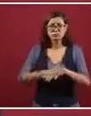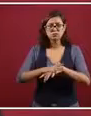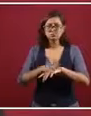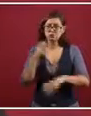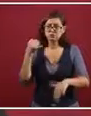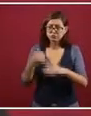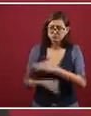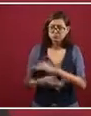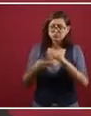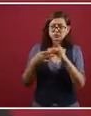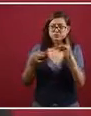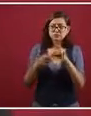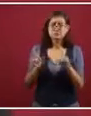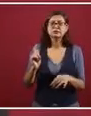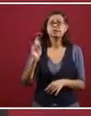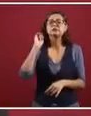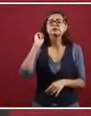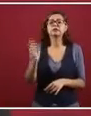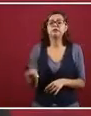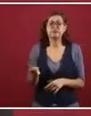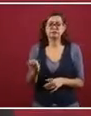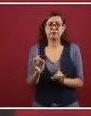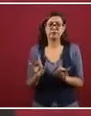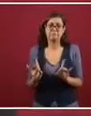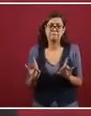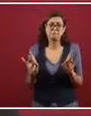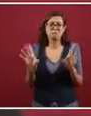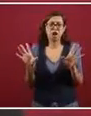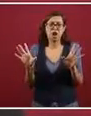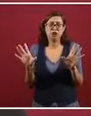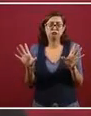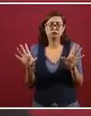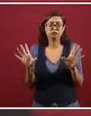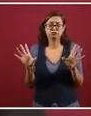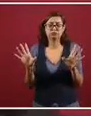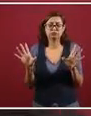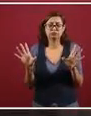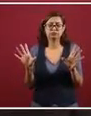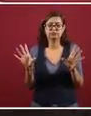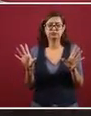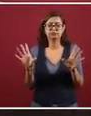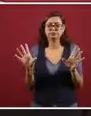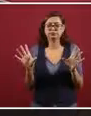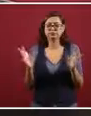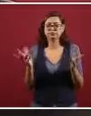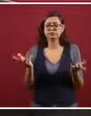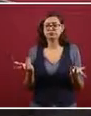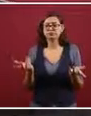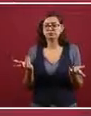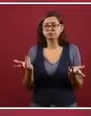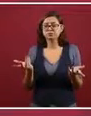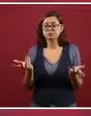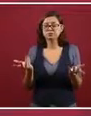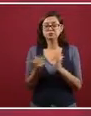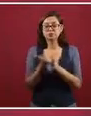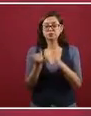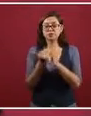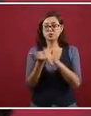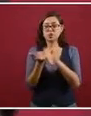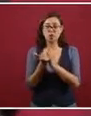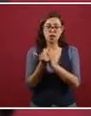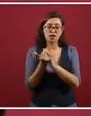expliquen más sobre estos hechos y no condenemos a